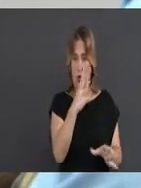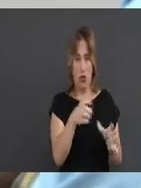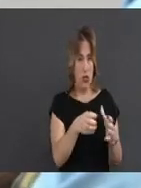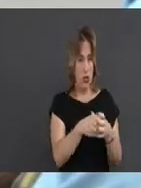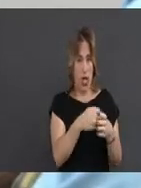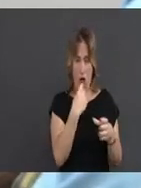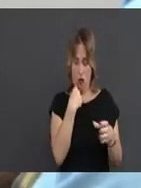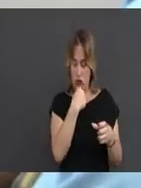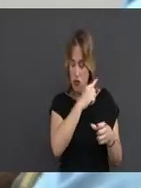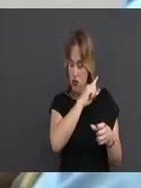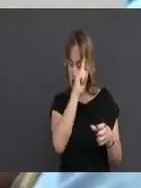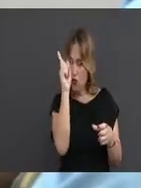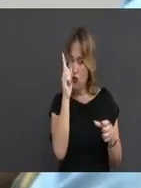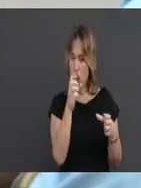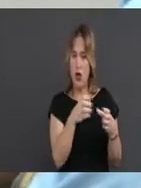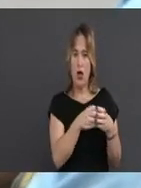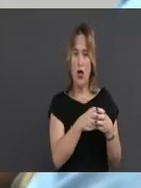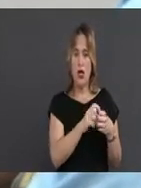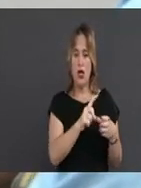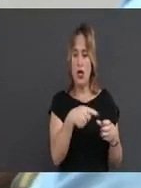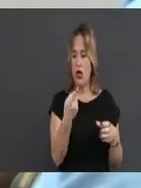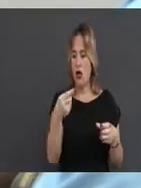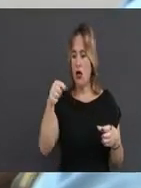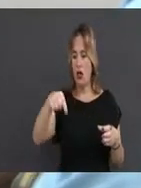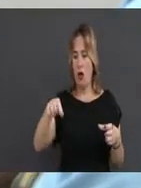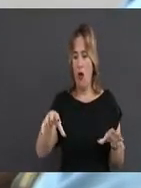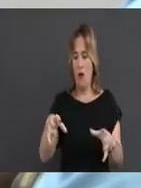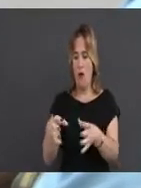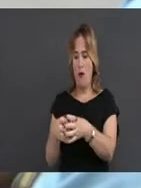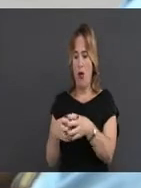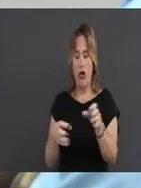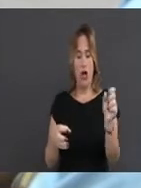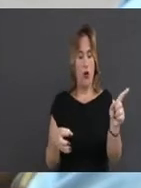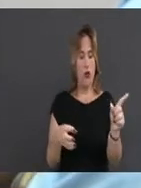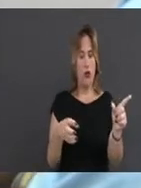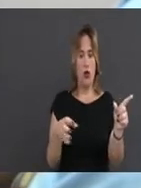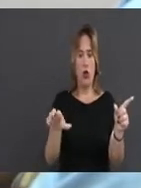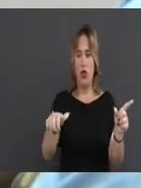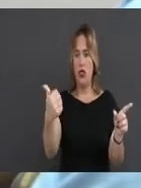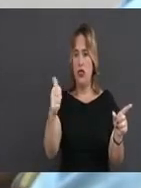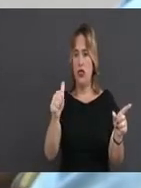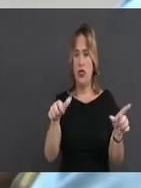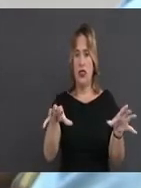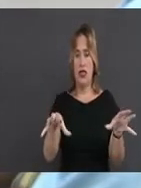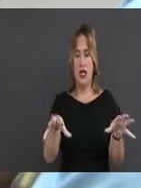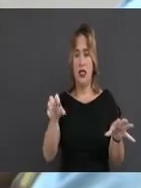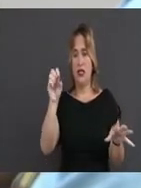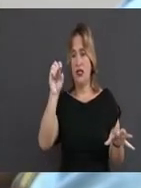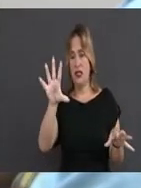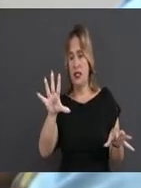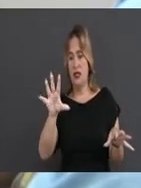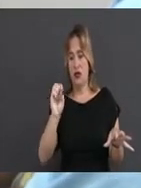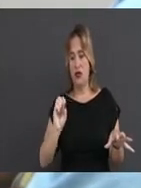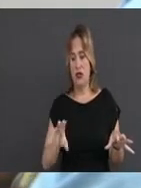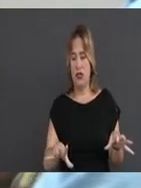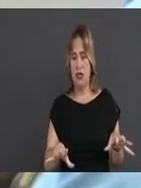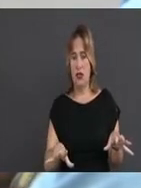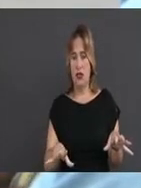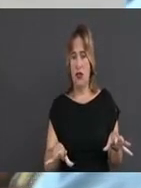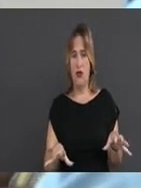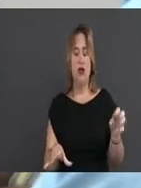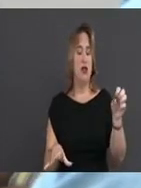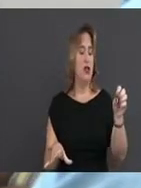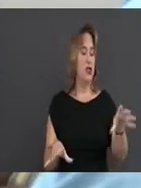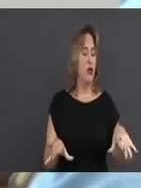siquiera a las 10 horas. Y el otro bloque tiene 10 horas, ¿no? 5 a intermitencia de